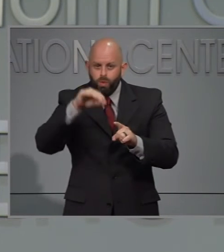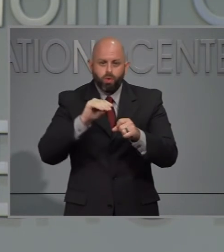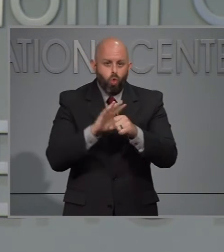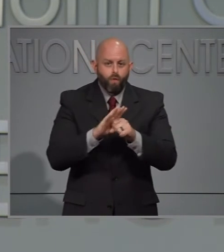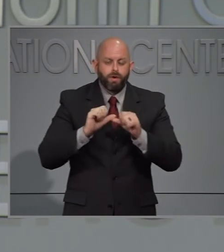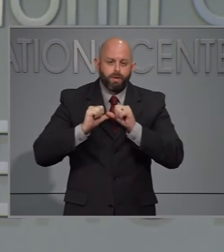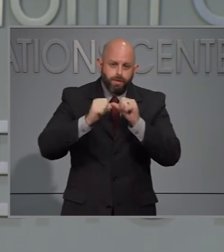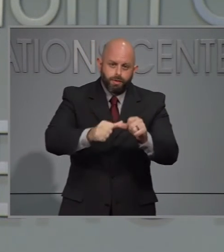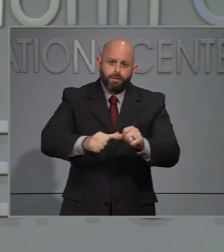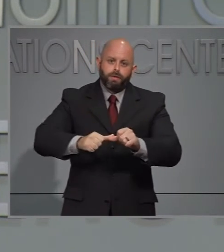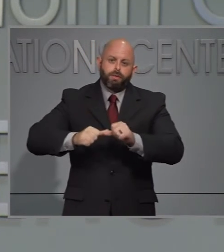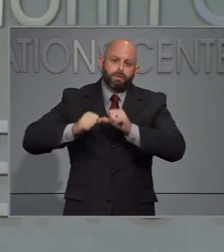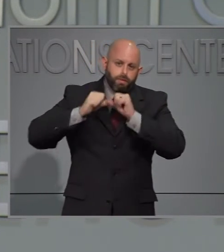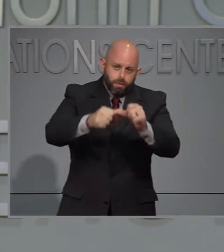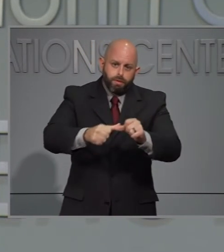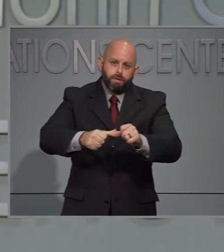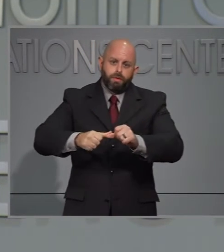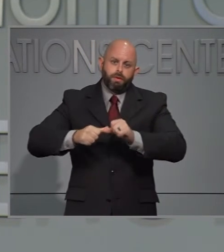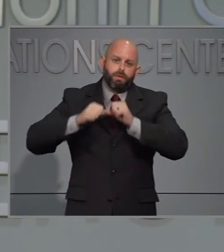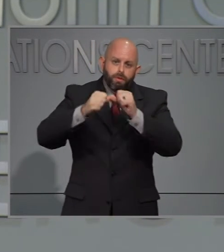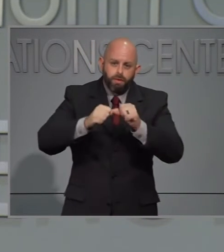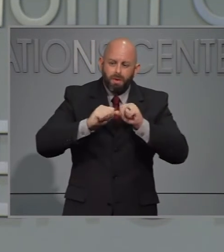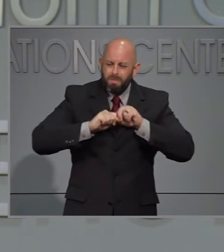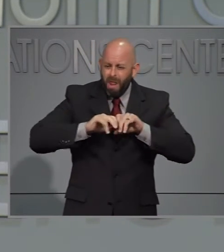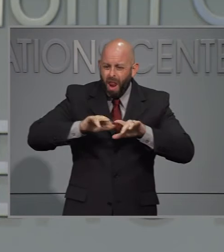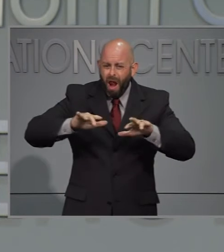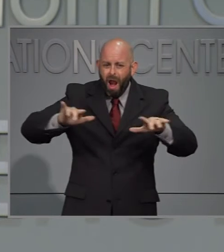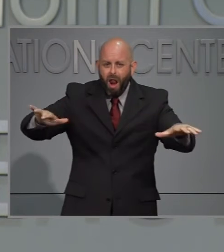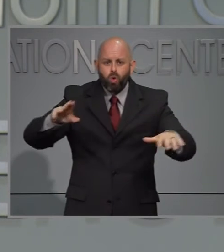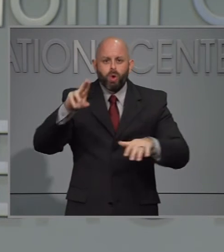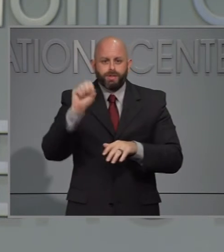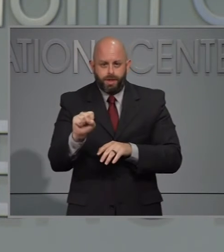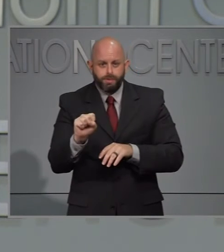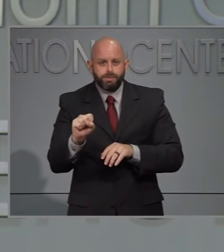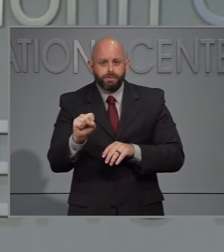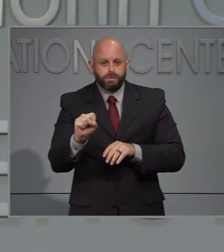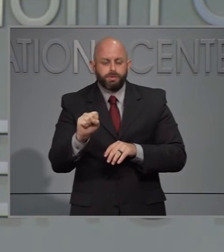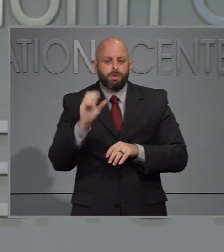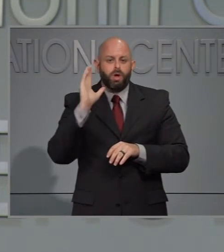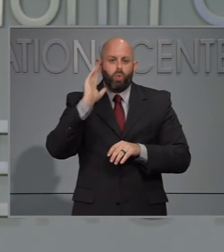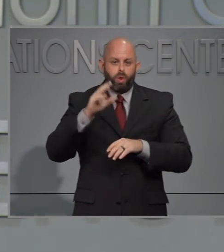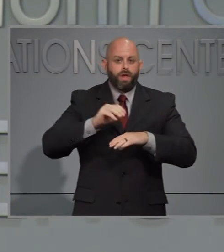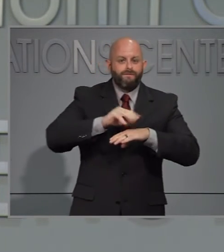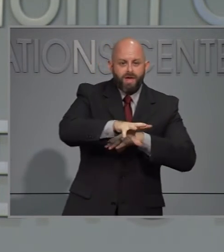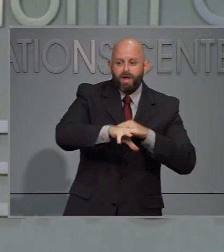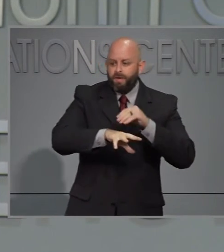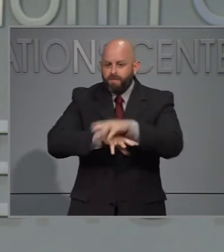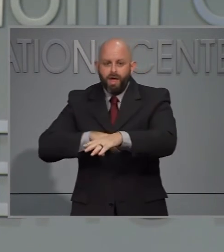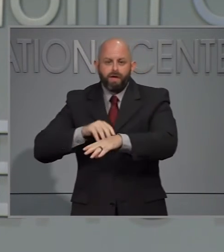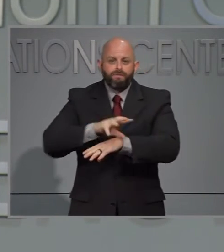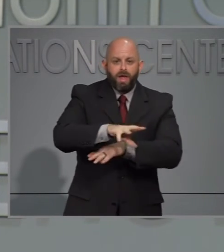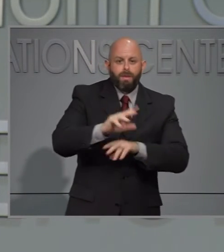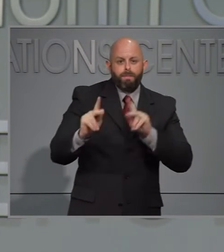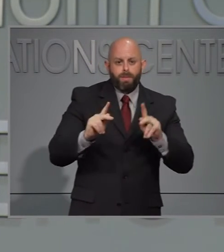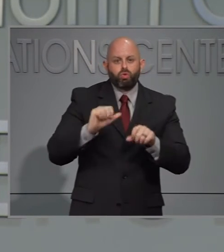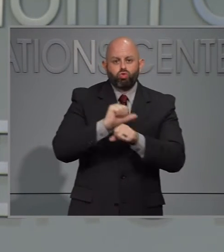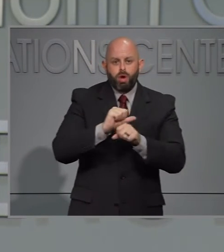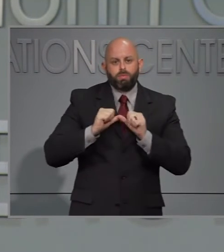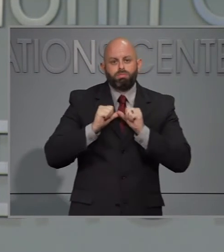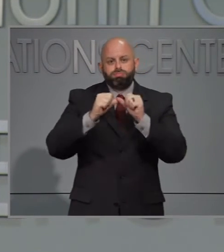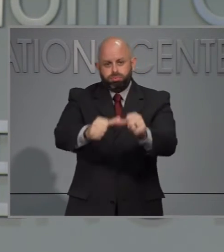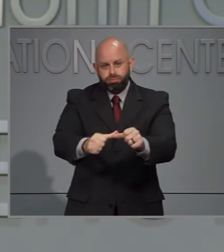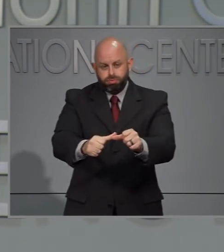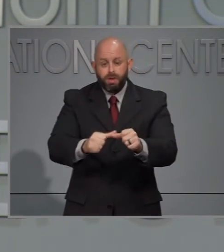en todo el país y va a afectar los empleos de las personas y también sabemos que las